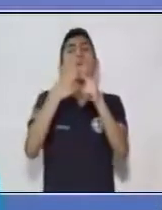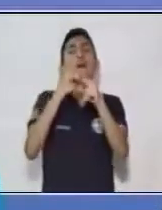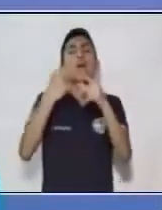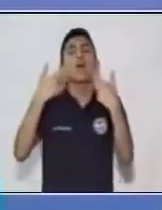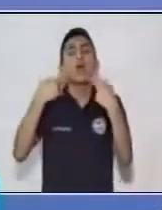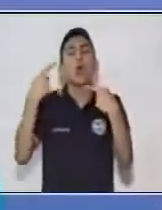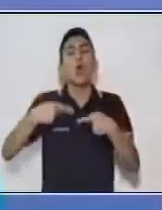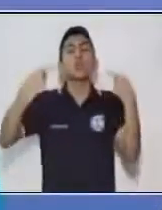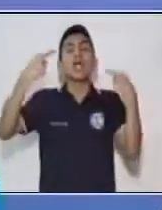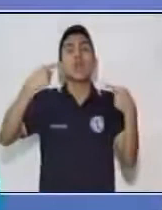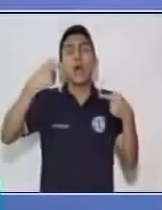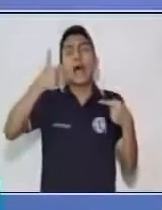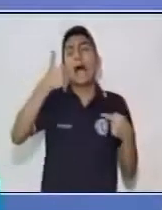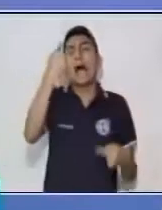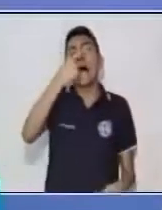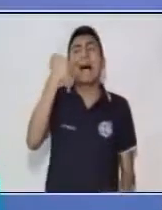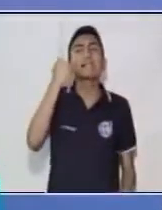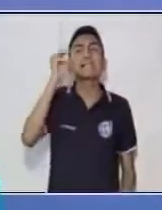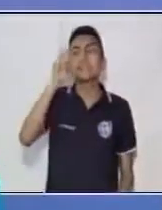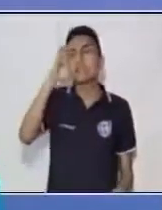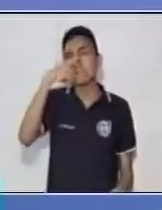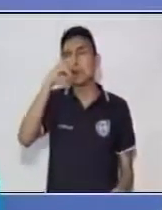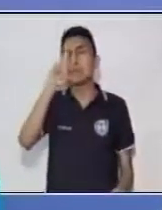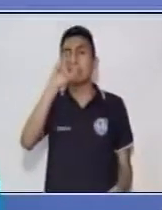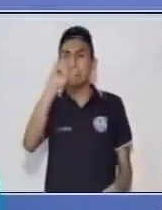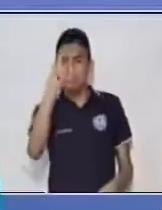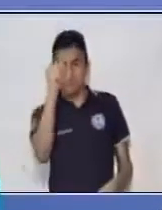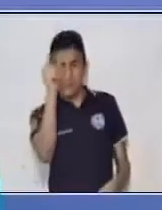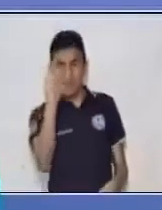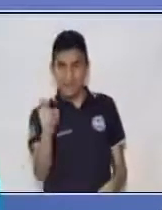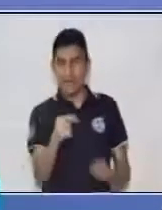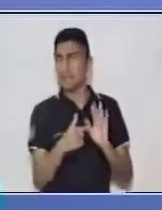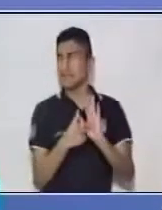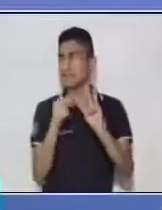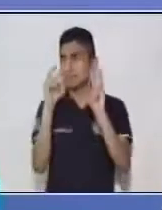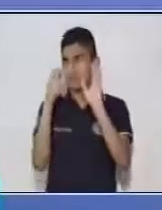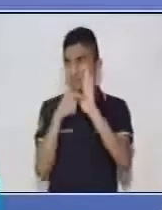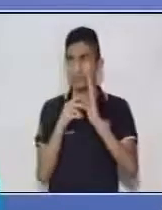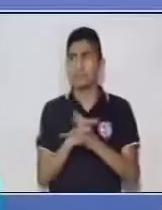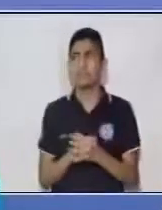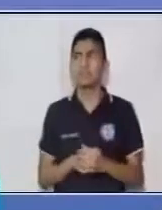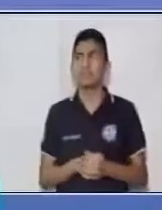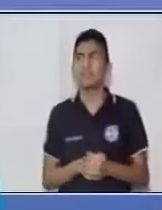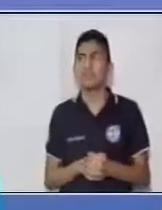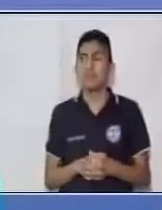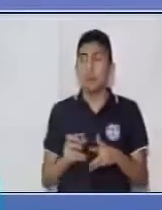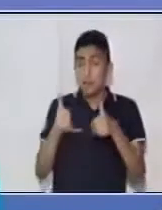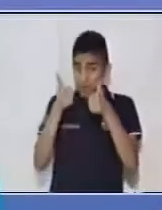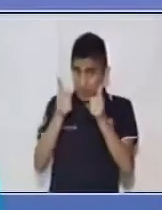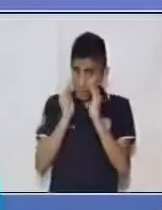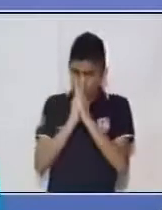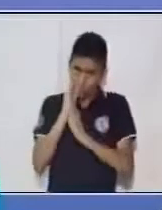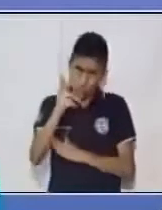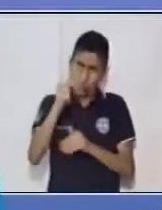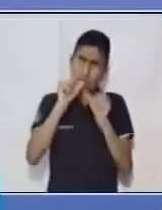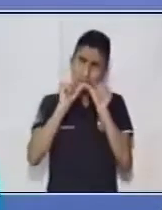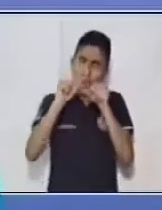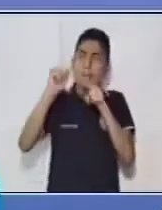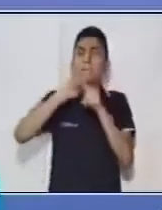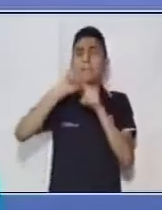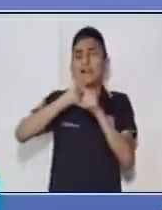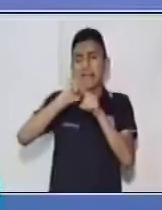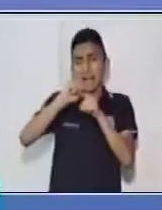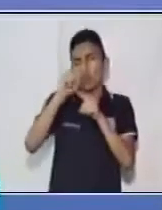son simétricas y otras que son asimétricas. Bien, sigue practicando,